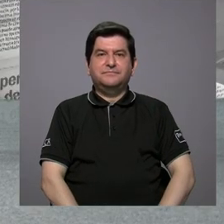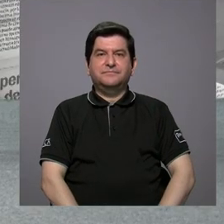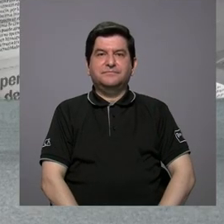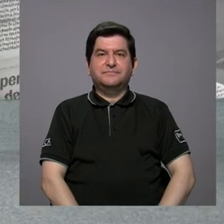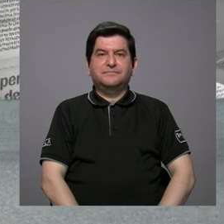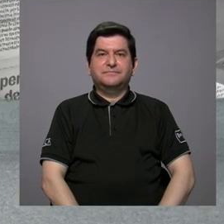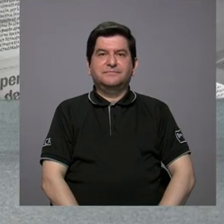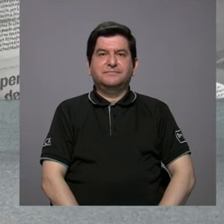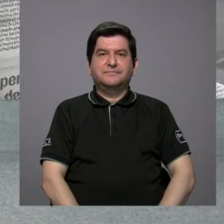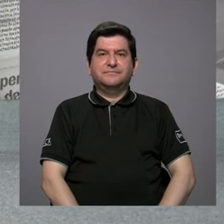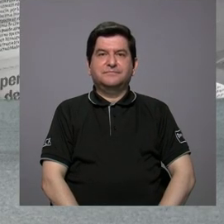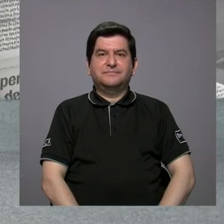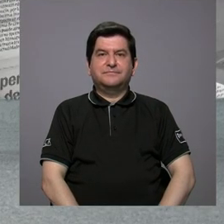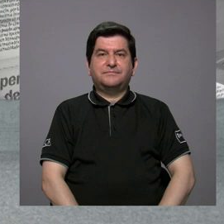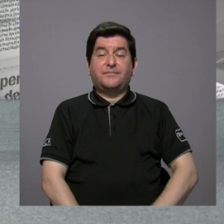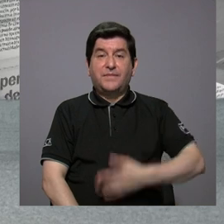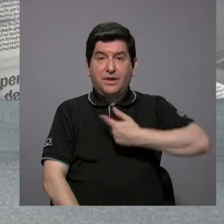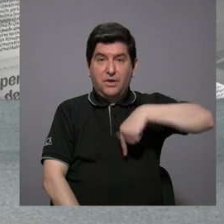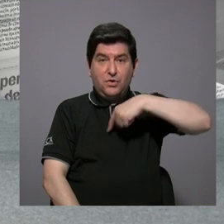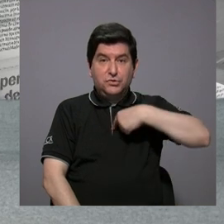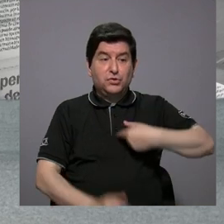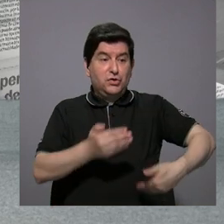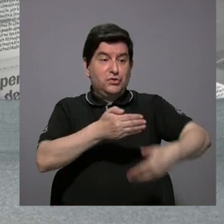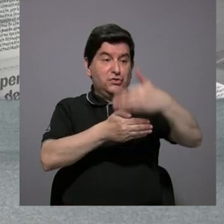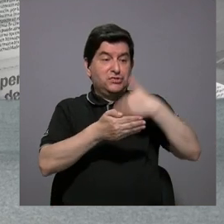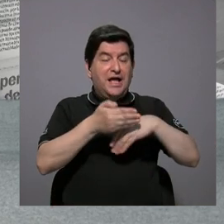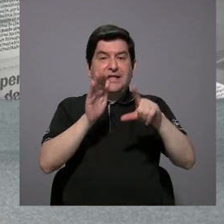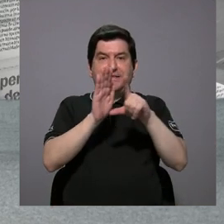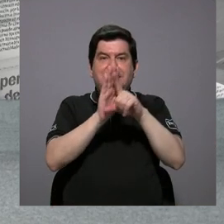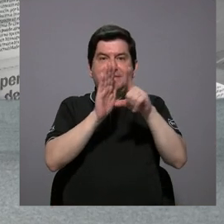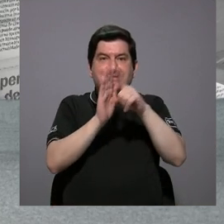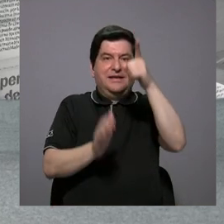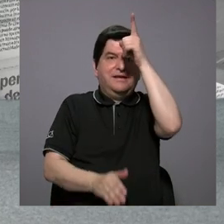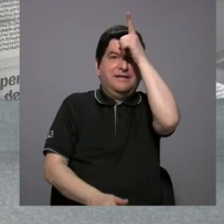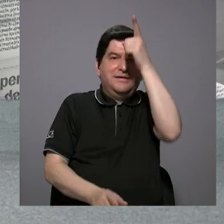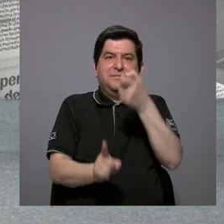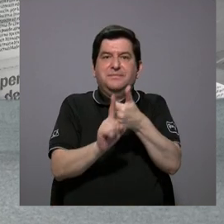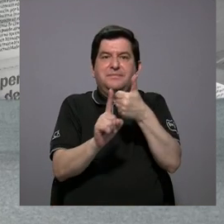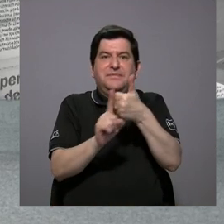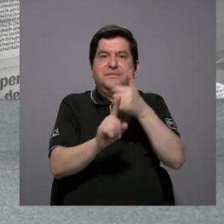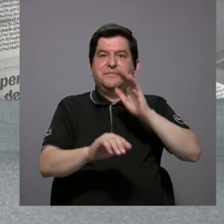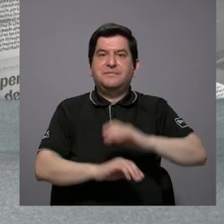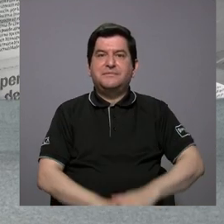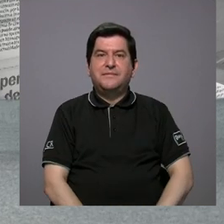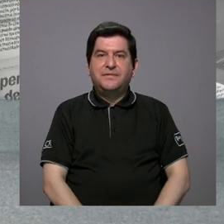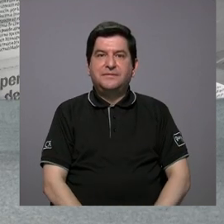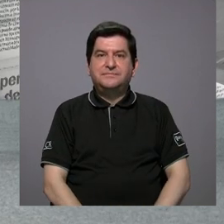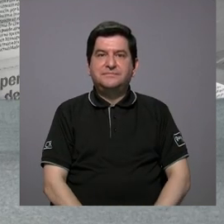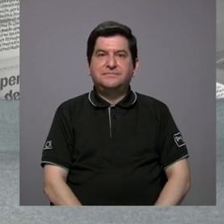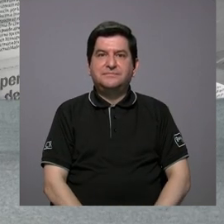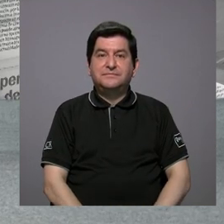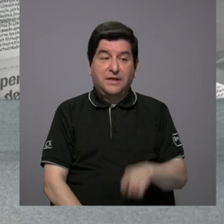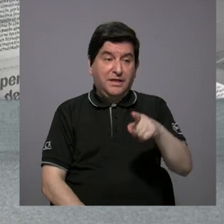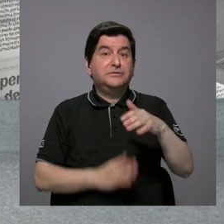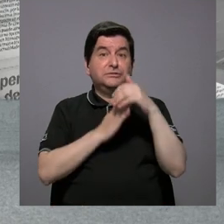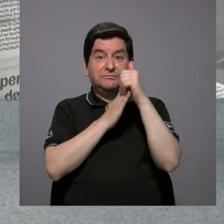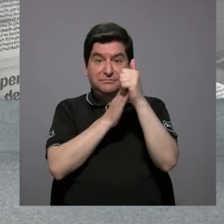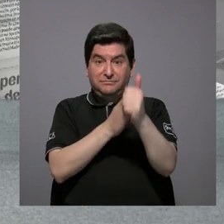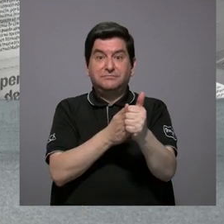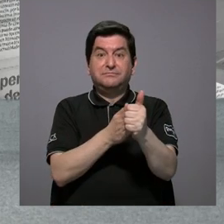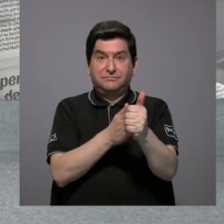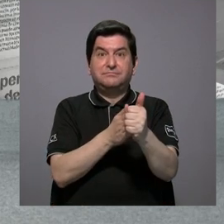Nos adelantamos a la legislación alemana, que ha sido la pionera